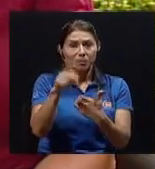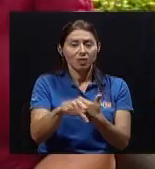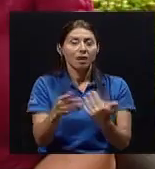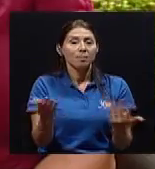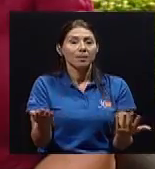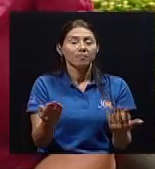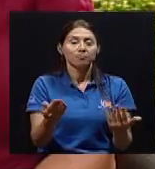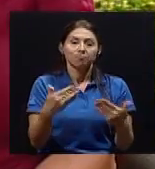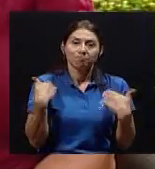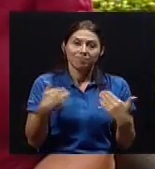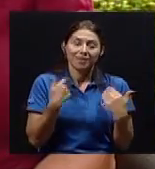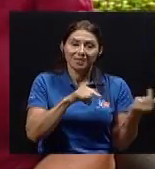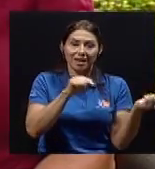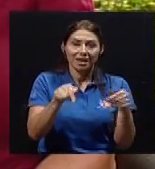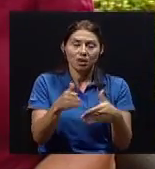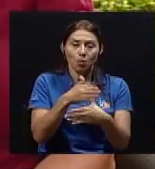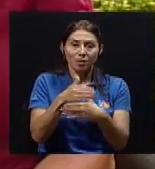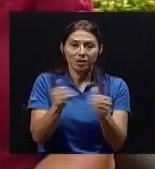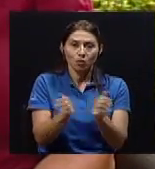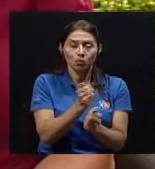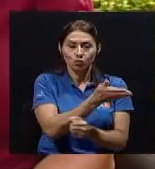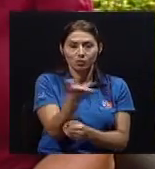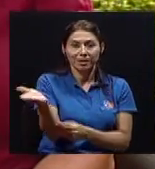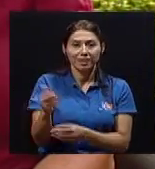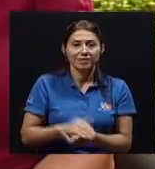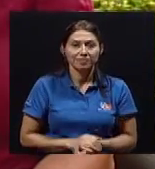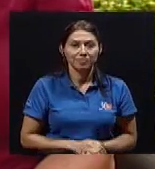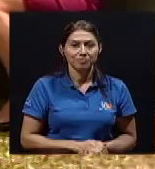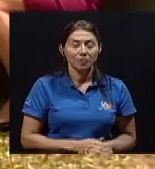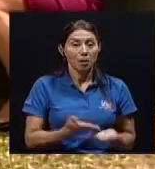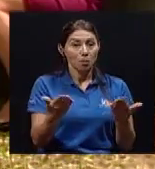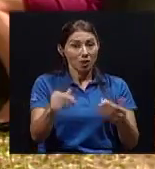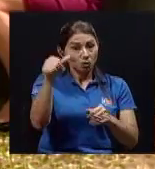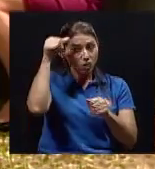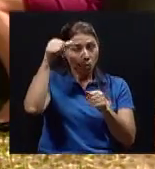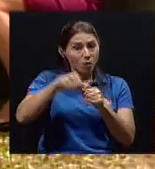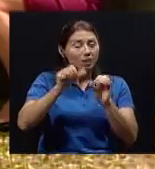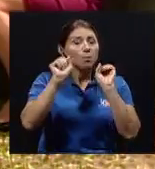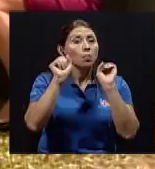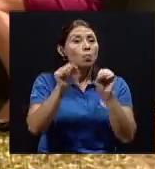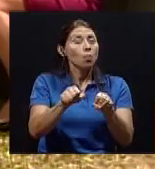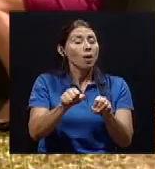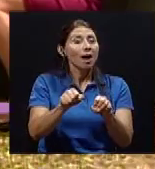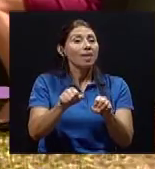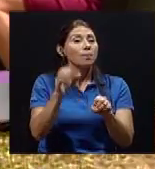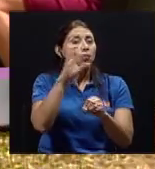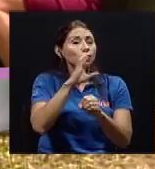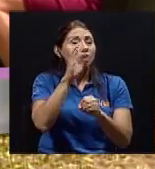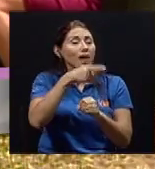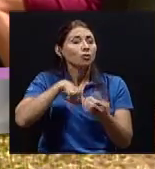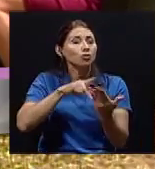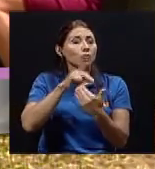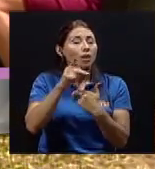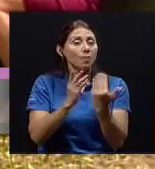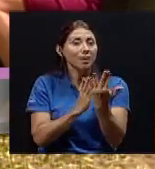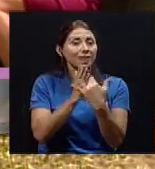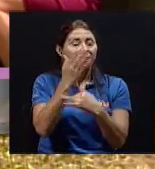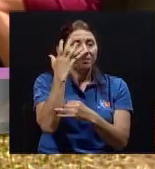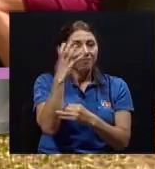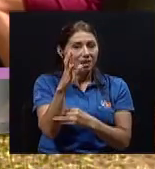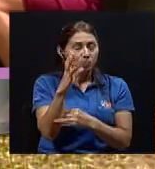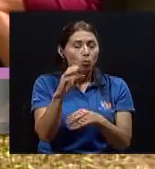sido un gusto estar aquí y compartir con ustedes este momento. Bueno, recuerden, nos pueden buscar en Facebook, cualquier